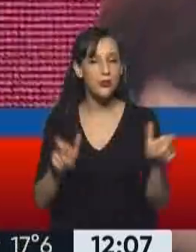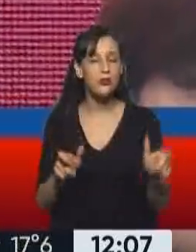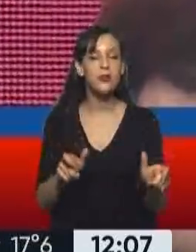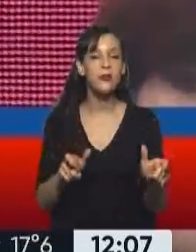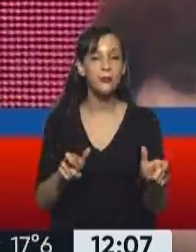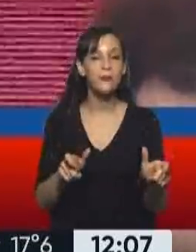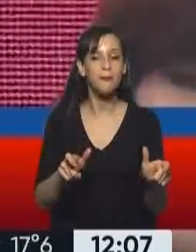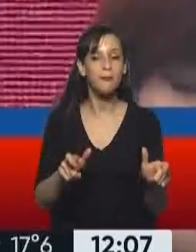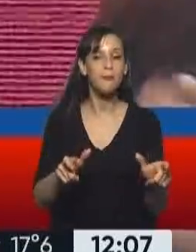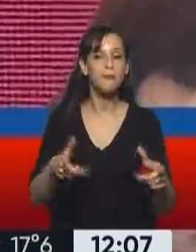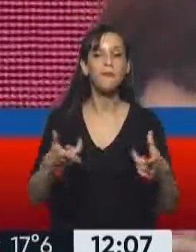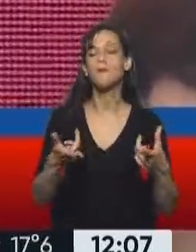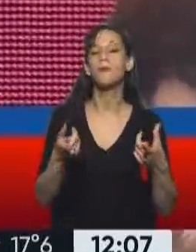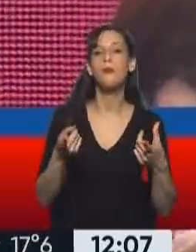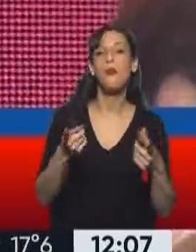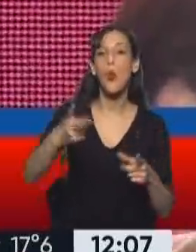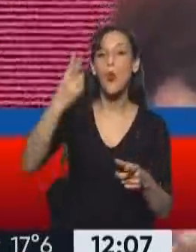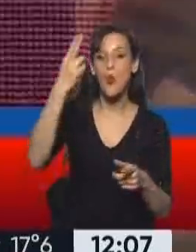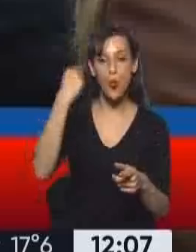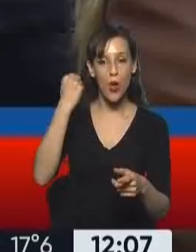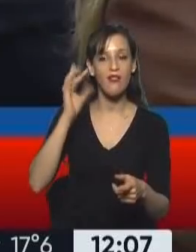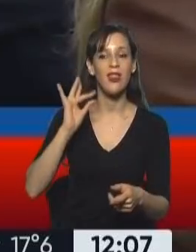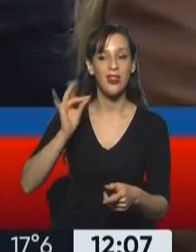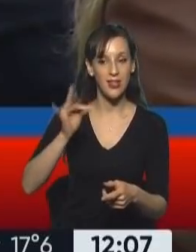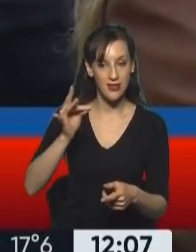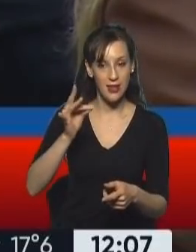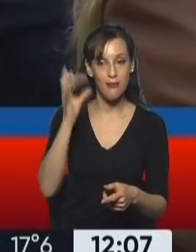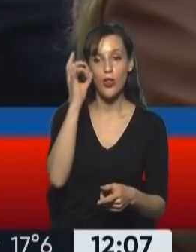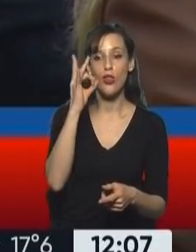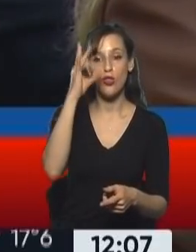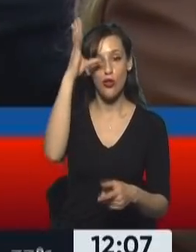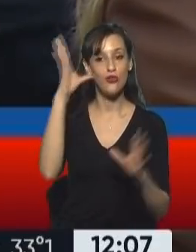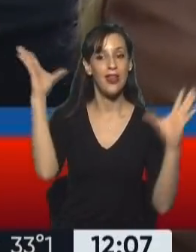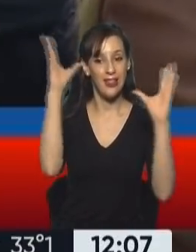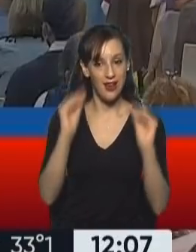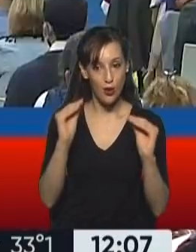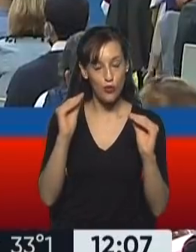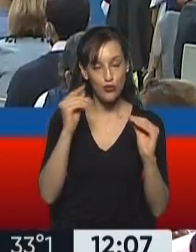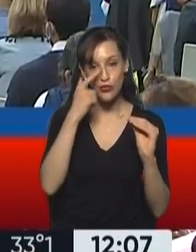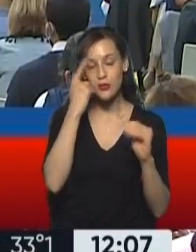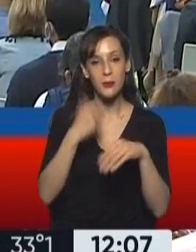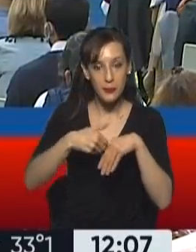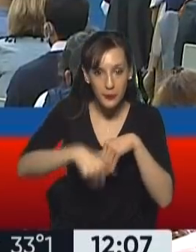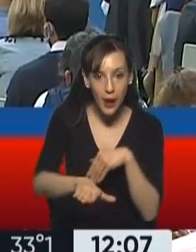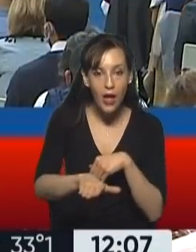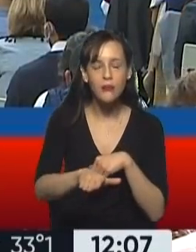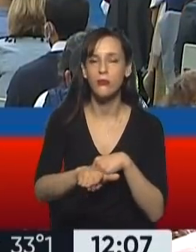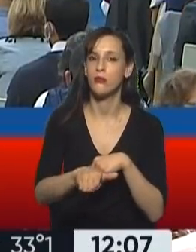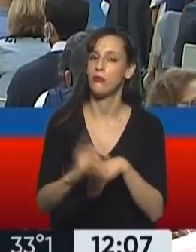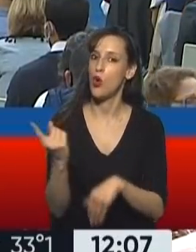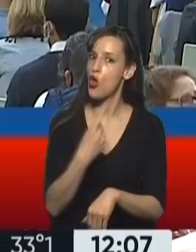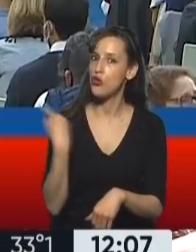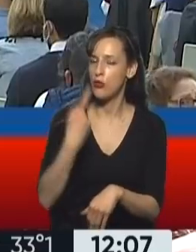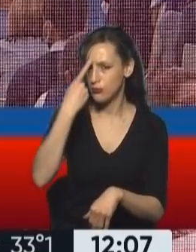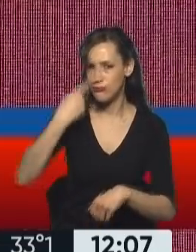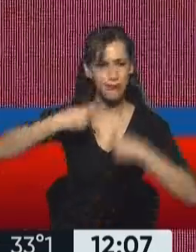del mismo 9 de diciembre a las 0 horas nos pusimos a trabajar para construir una